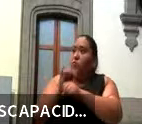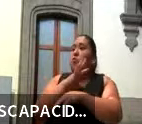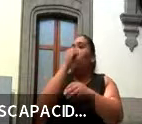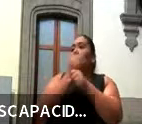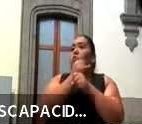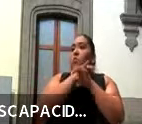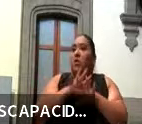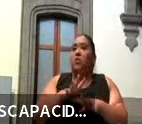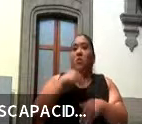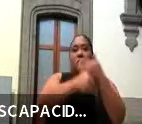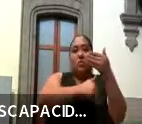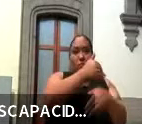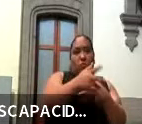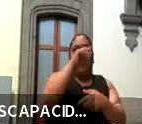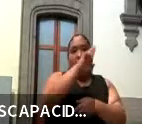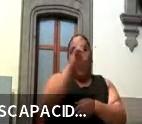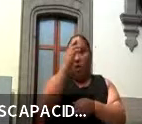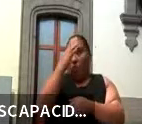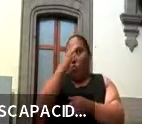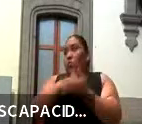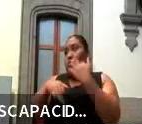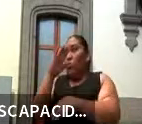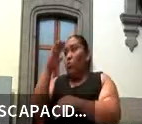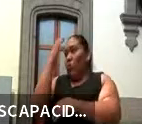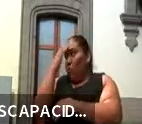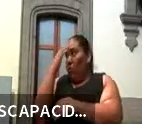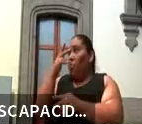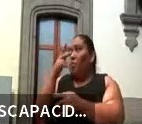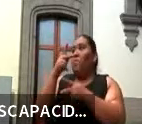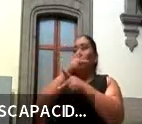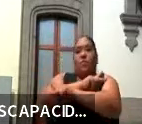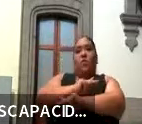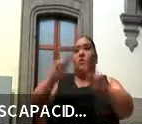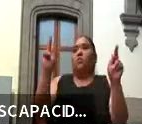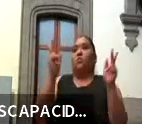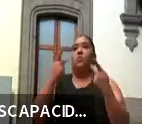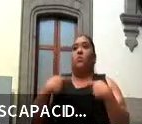de conocimiento para todo el sector.